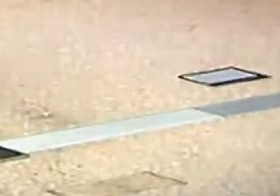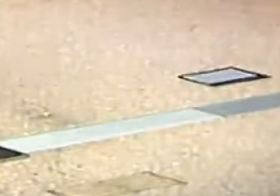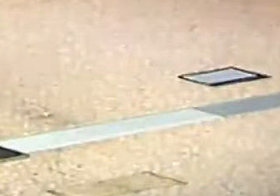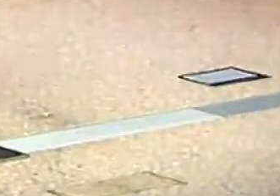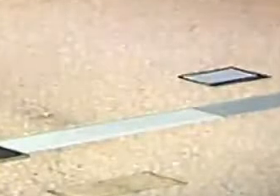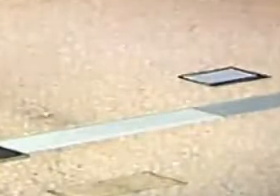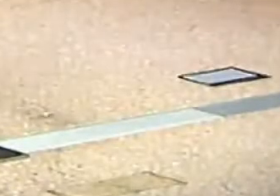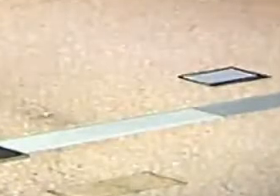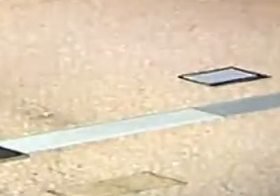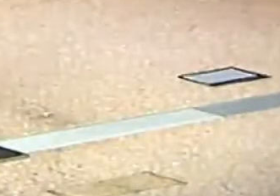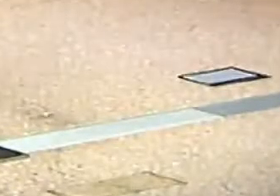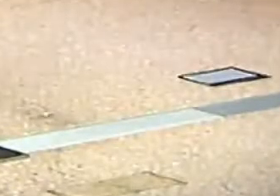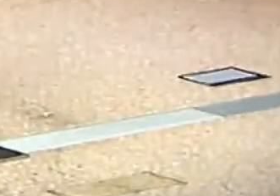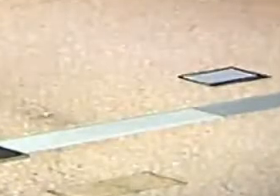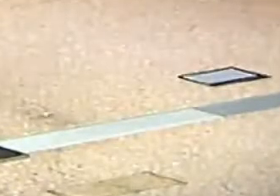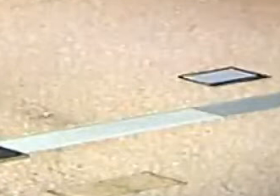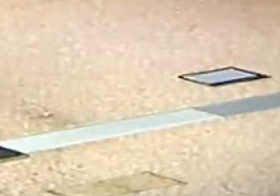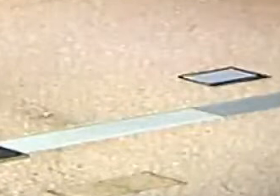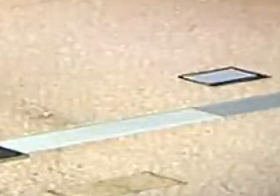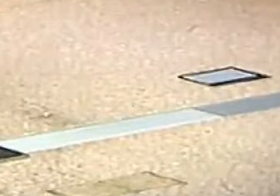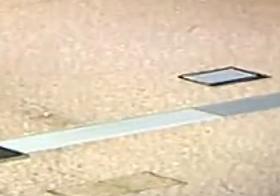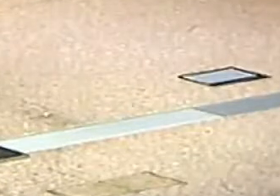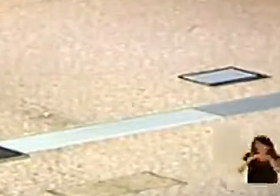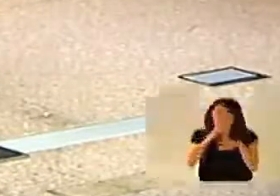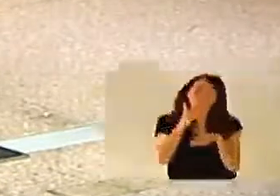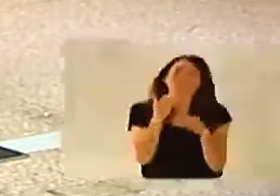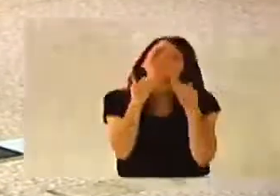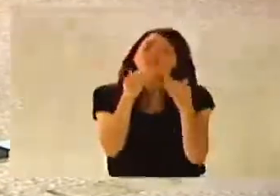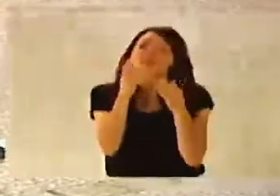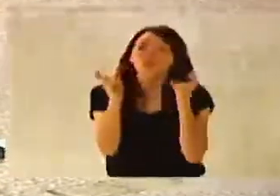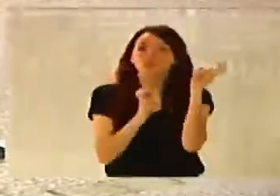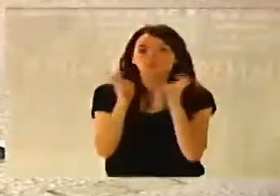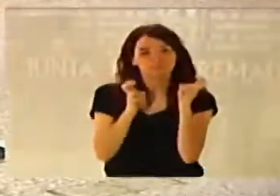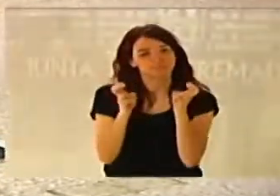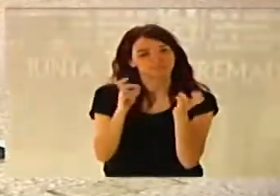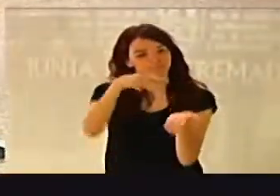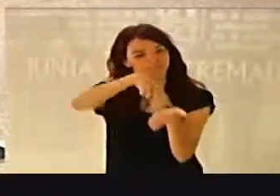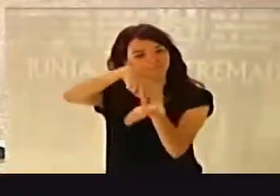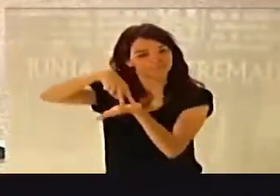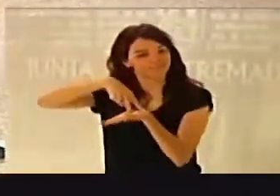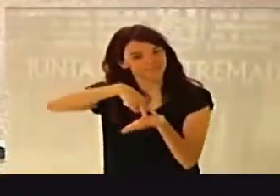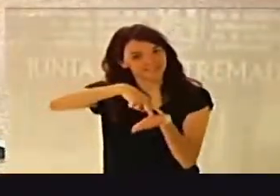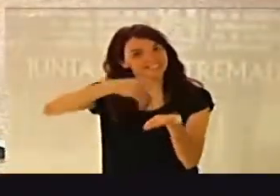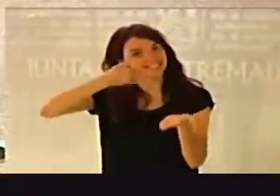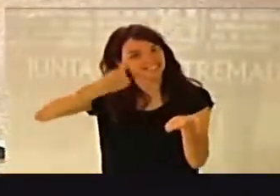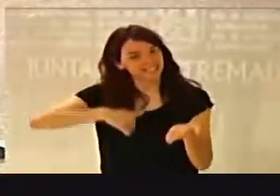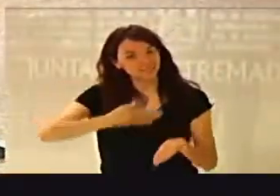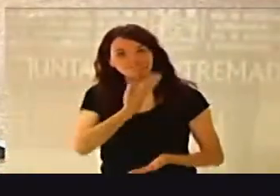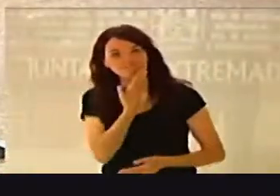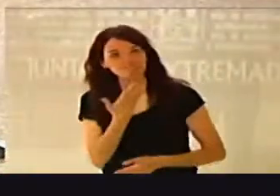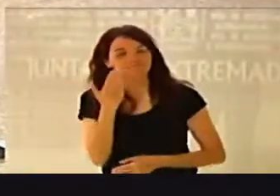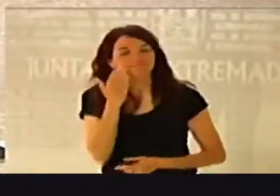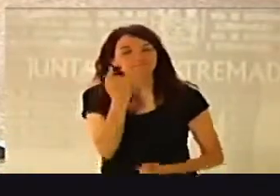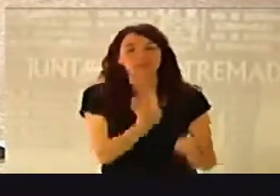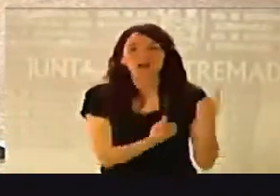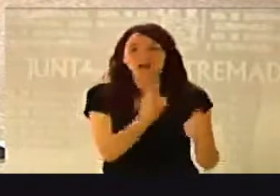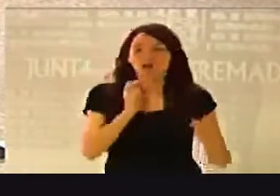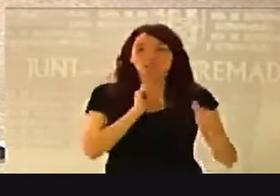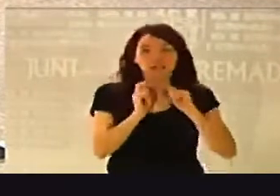primer lugar, quiero pedirles disculpas, agradecerles su presencia ya físicamente de algunos periodistas